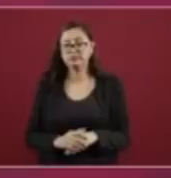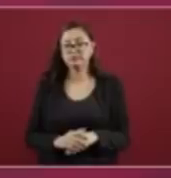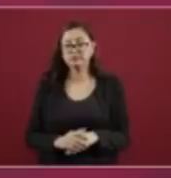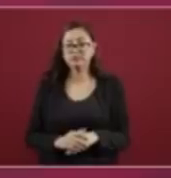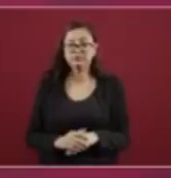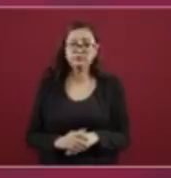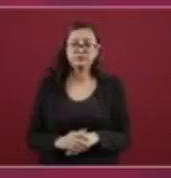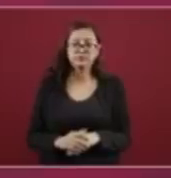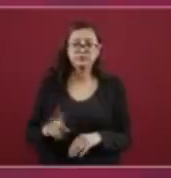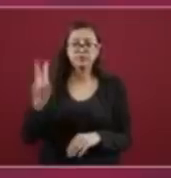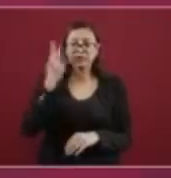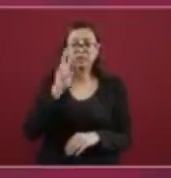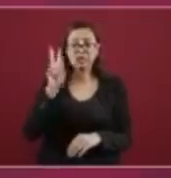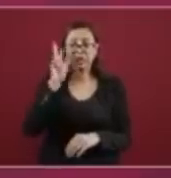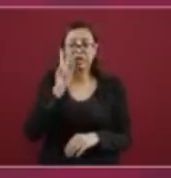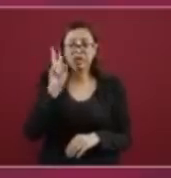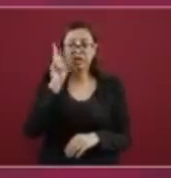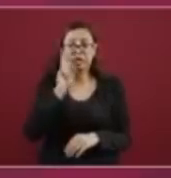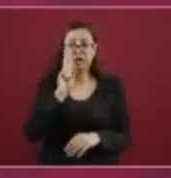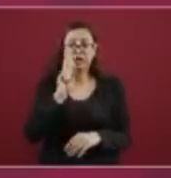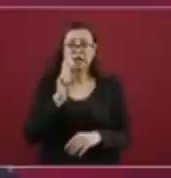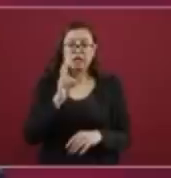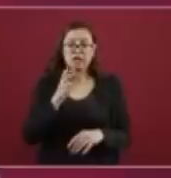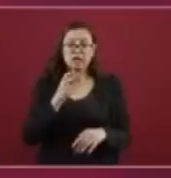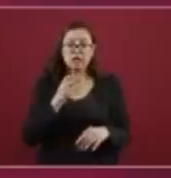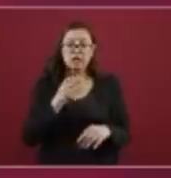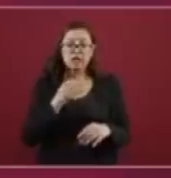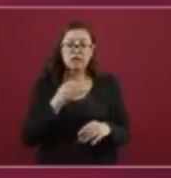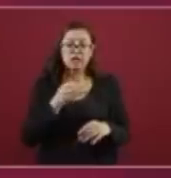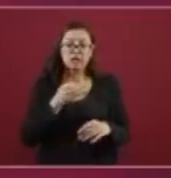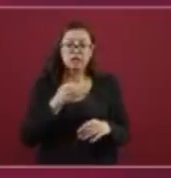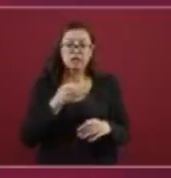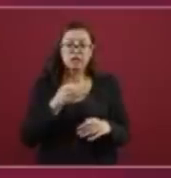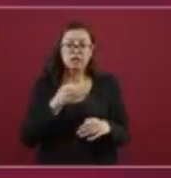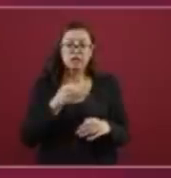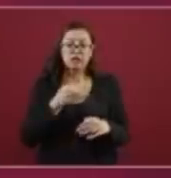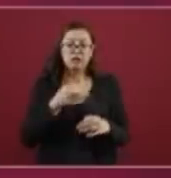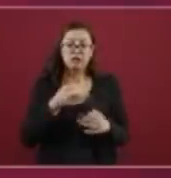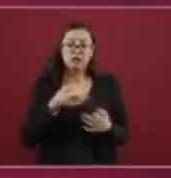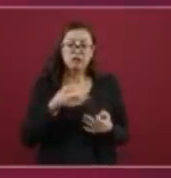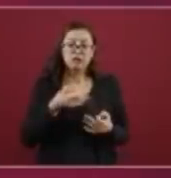las garras de los